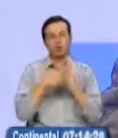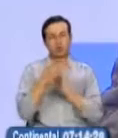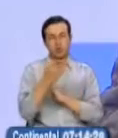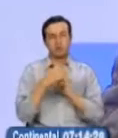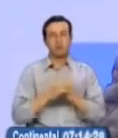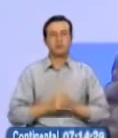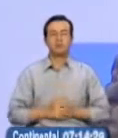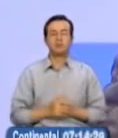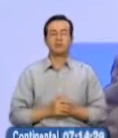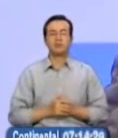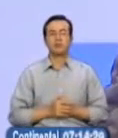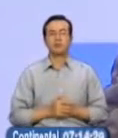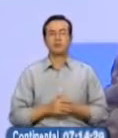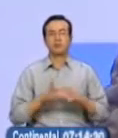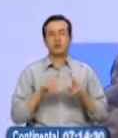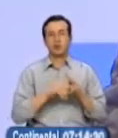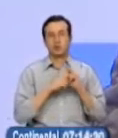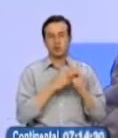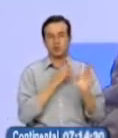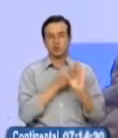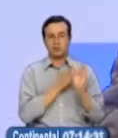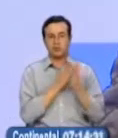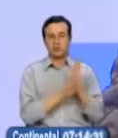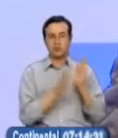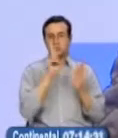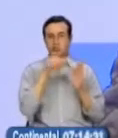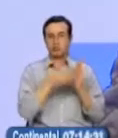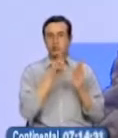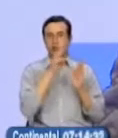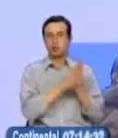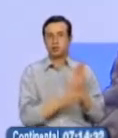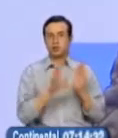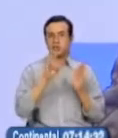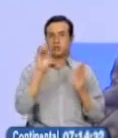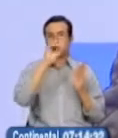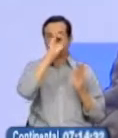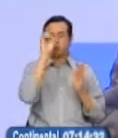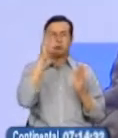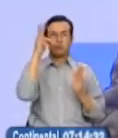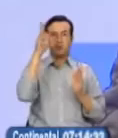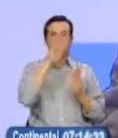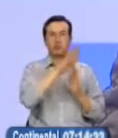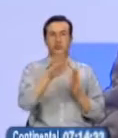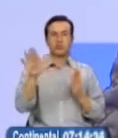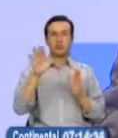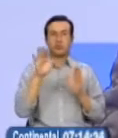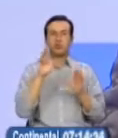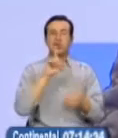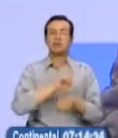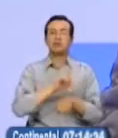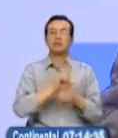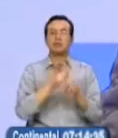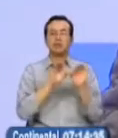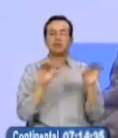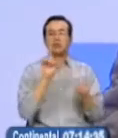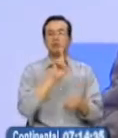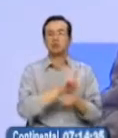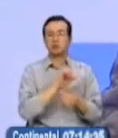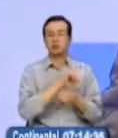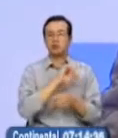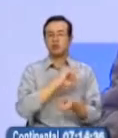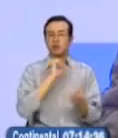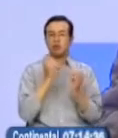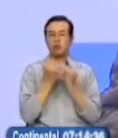de indicadores. Cuando entramos al 2006, el 70% de los profesores tenían licenciatura, ¿no? Ahora el 70%